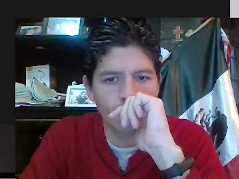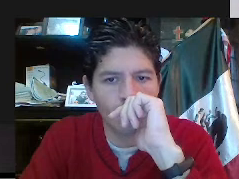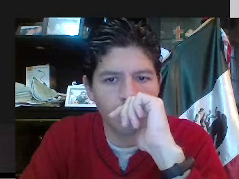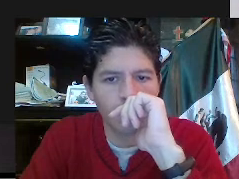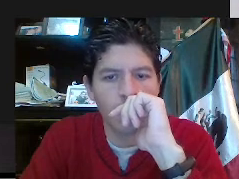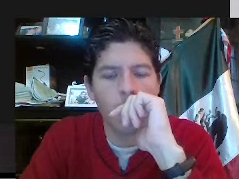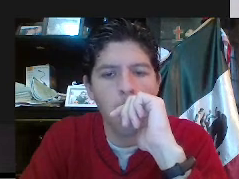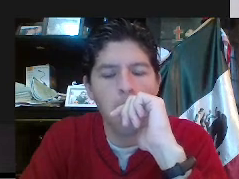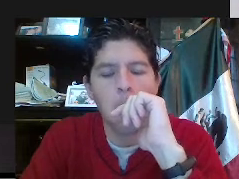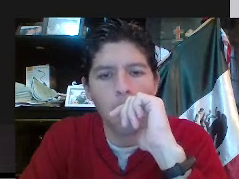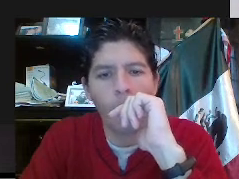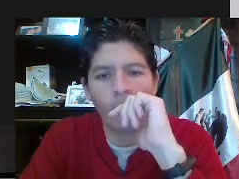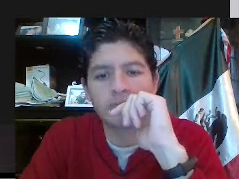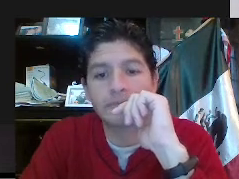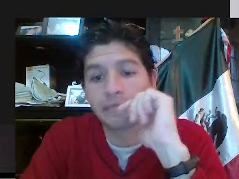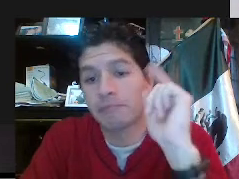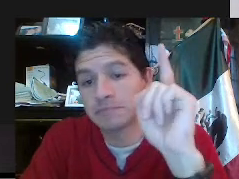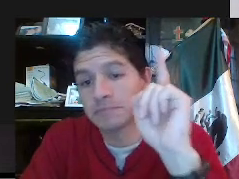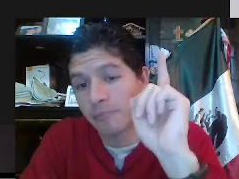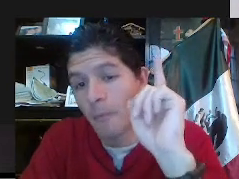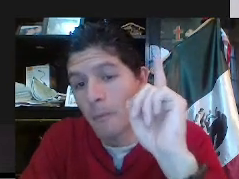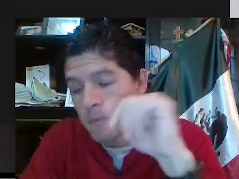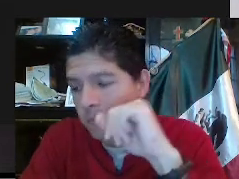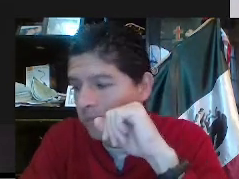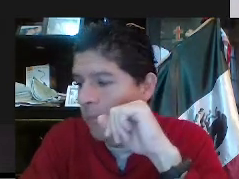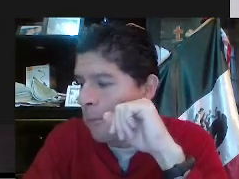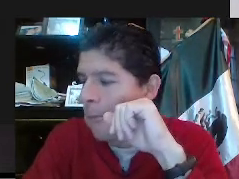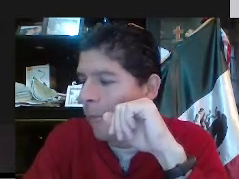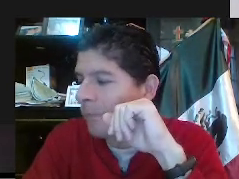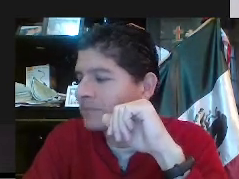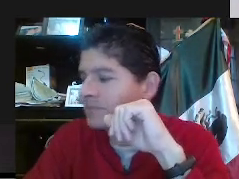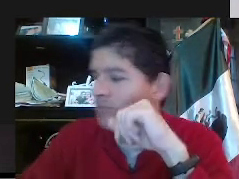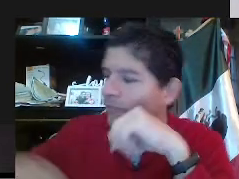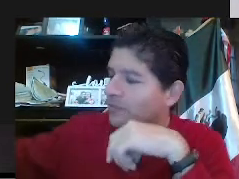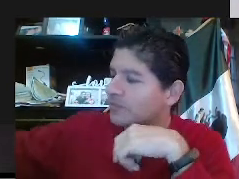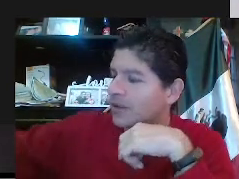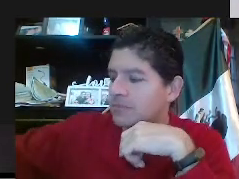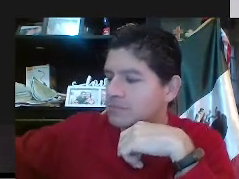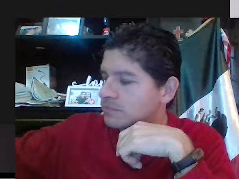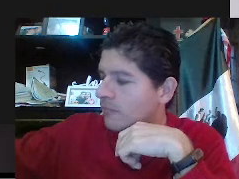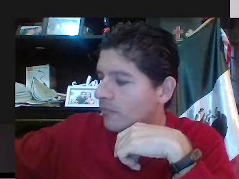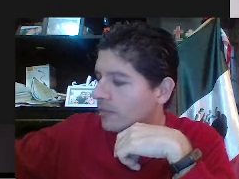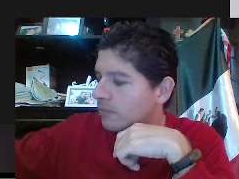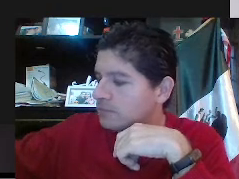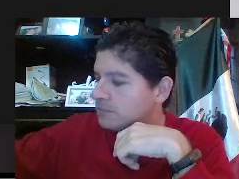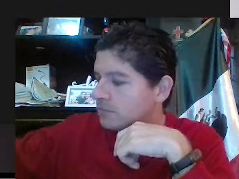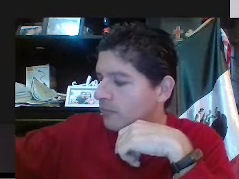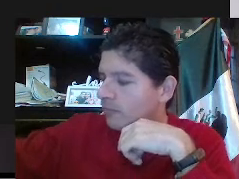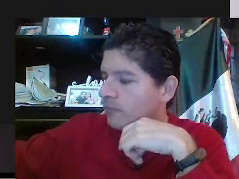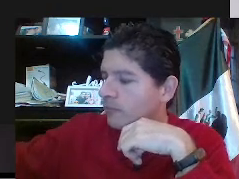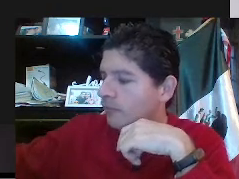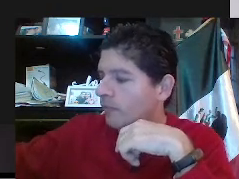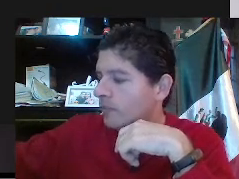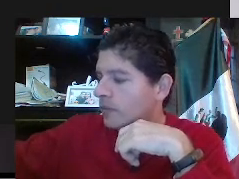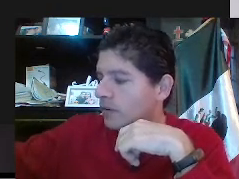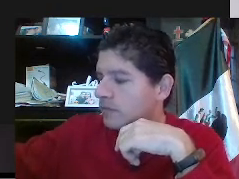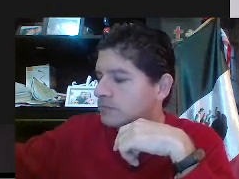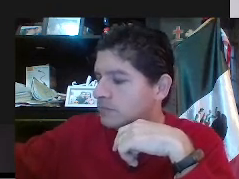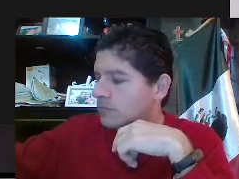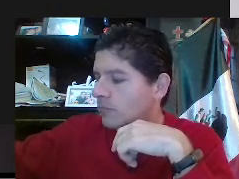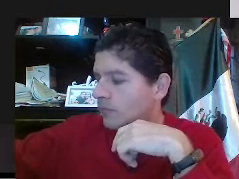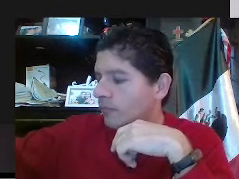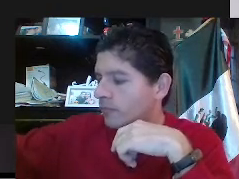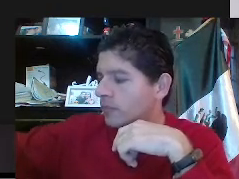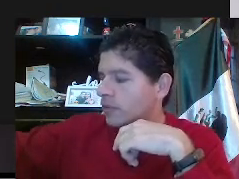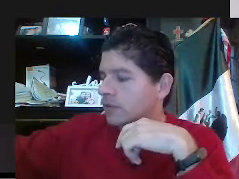con servicios conexos, lo cual provoca inestabilidades en el sistema eléctrico nacional, que son indispensables para mantener la continuidad del